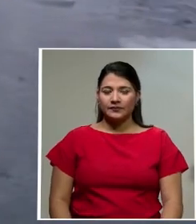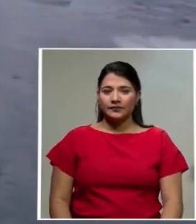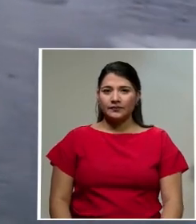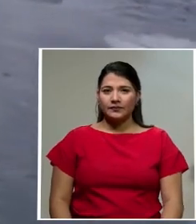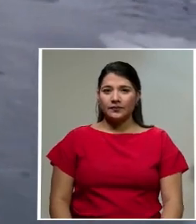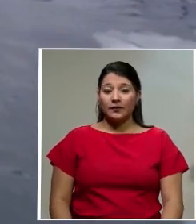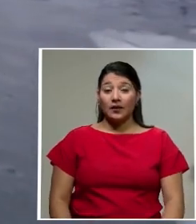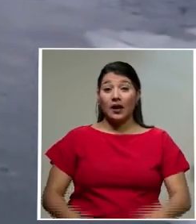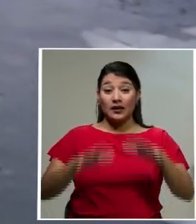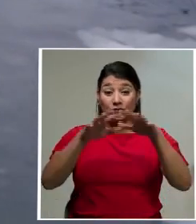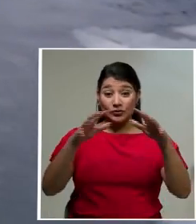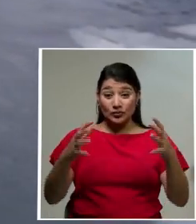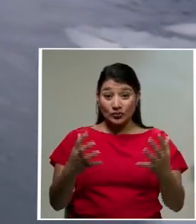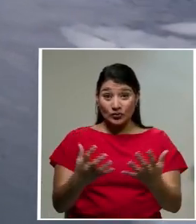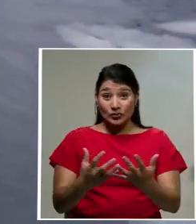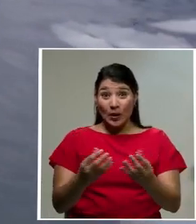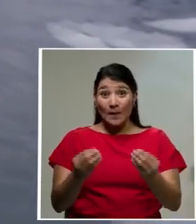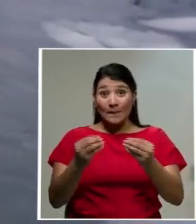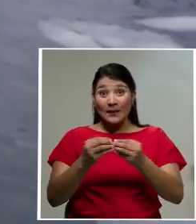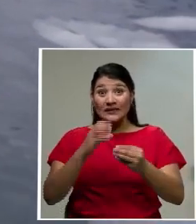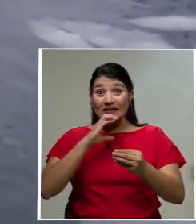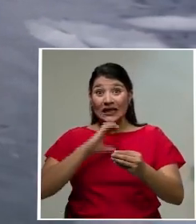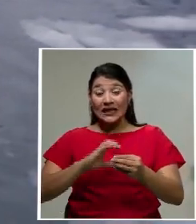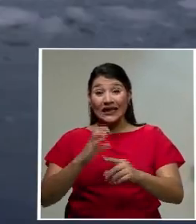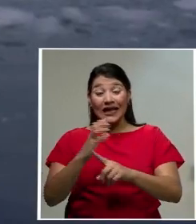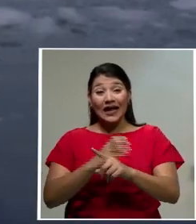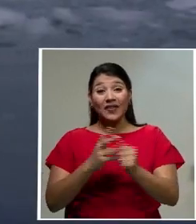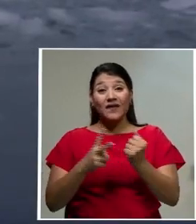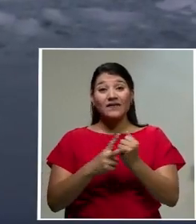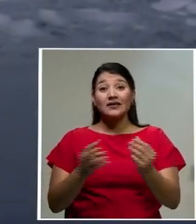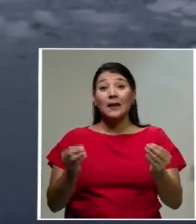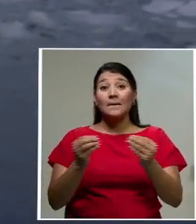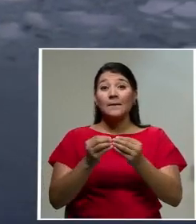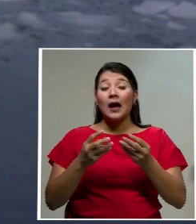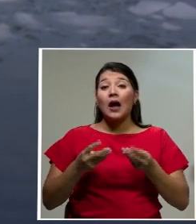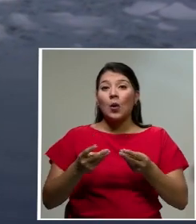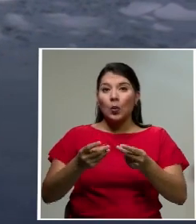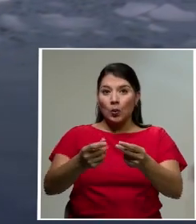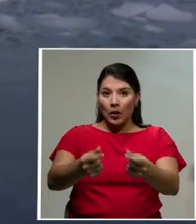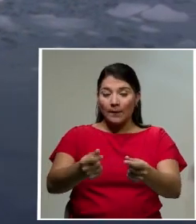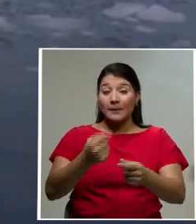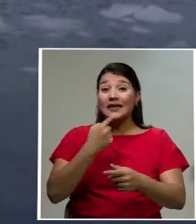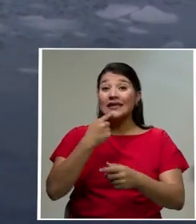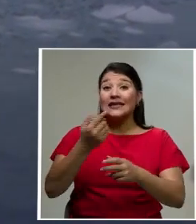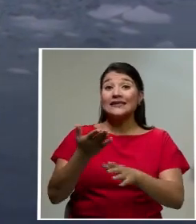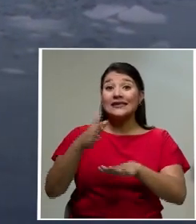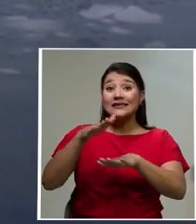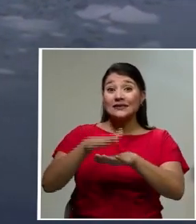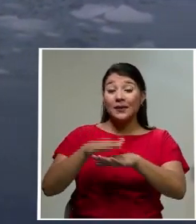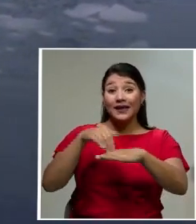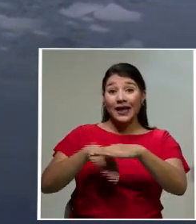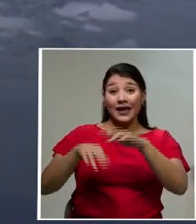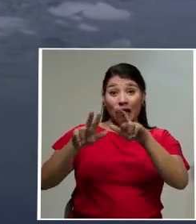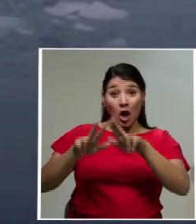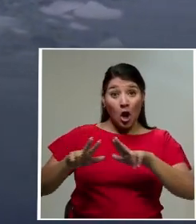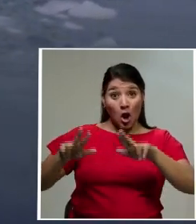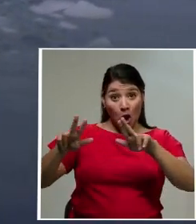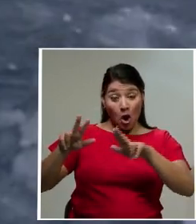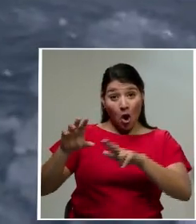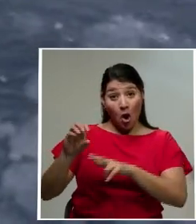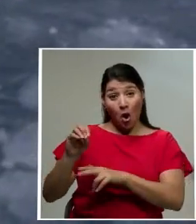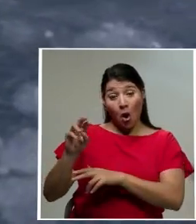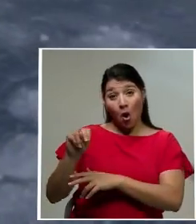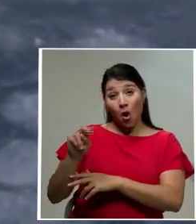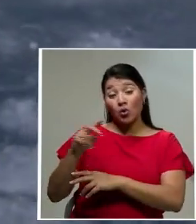El calentamiento global se acelera más de lo temido. Según un informe de expertos de la ONU conocido el lunes, la temperatura